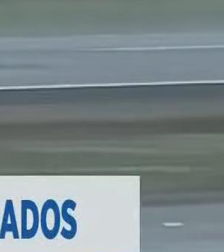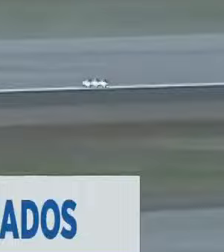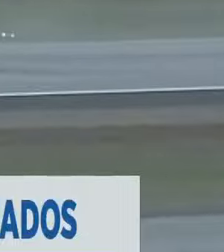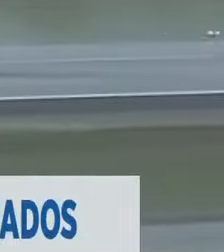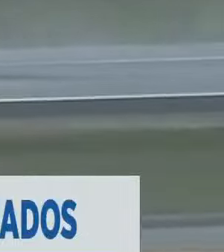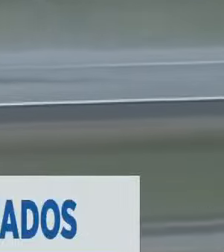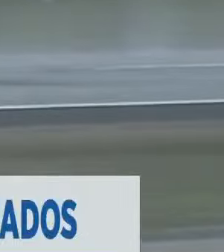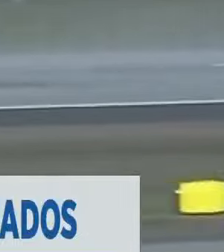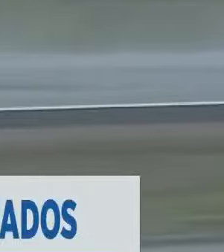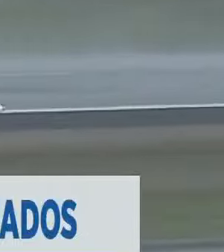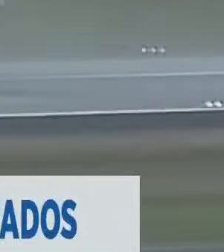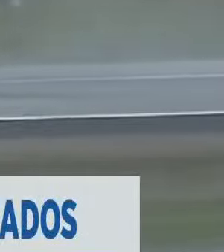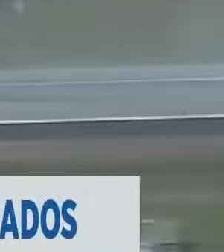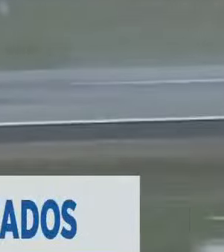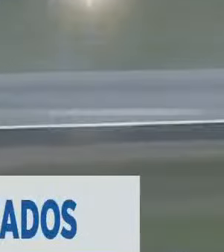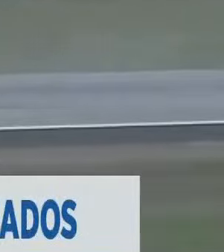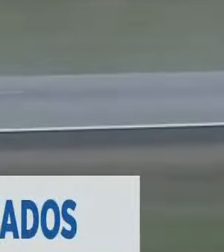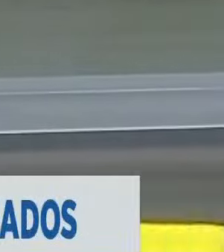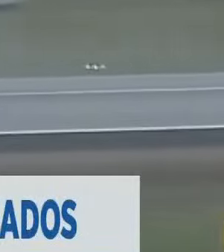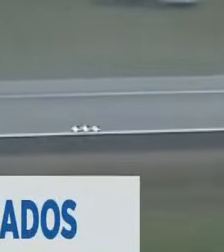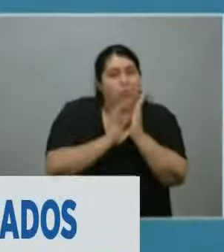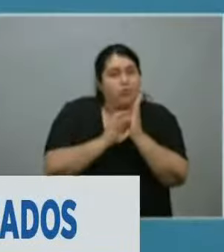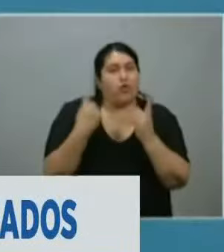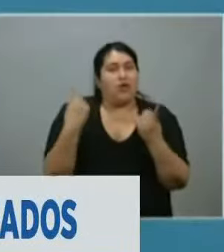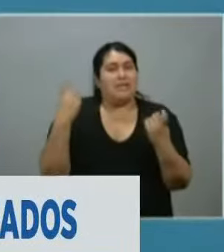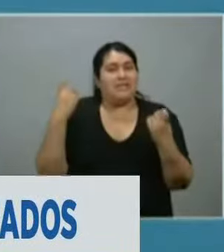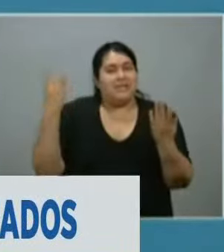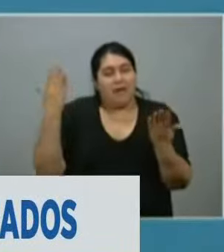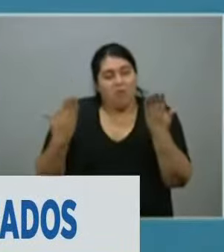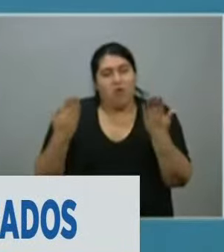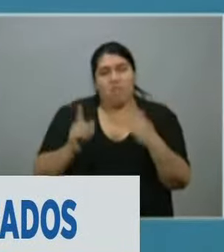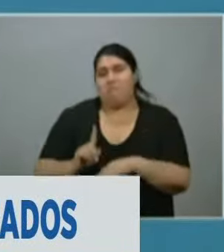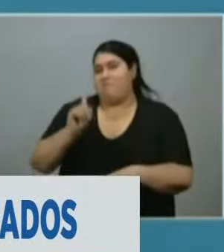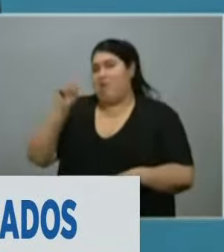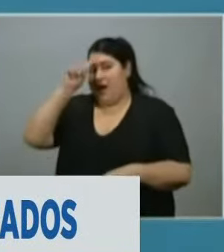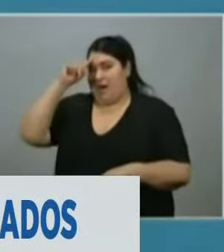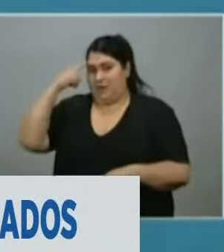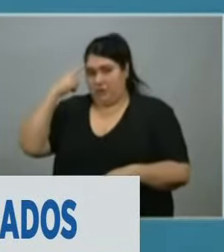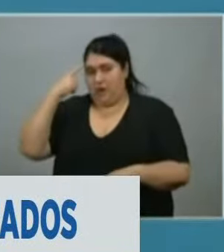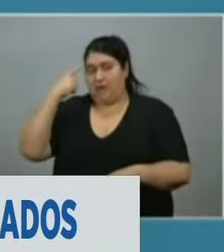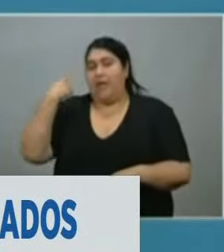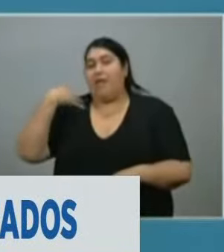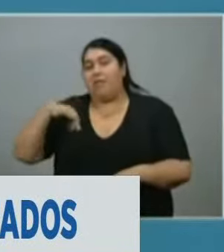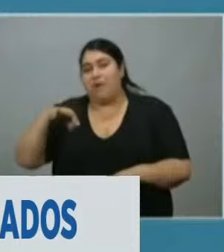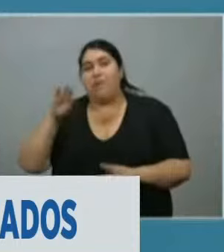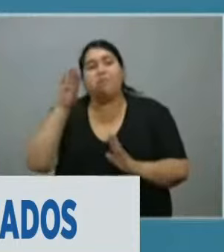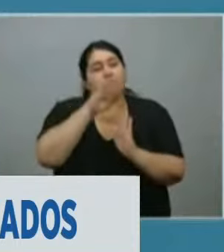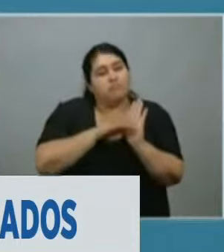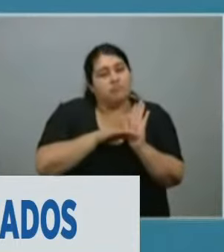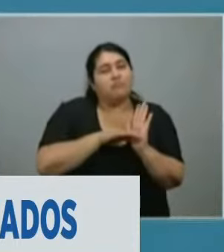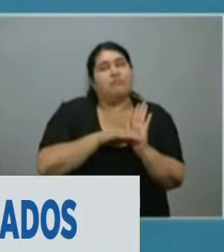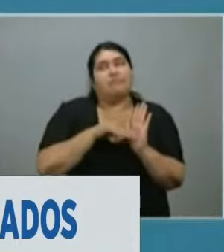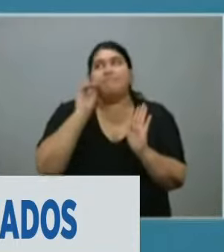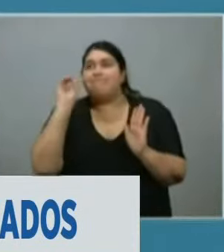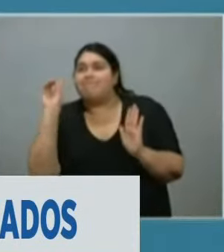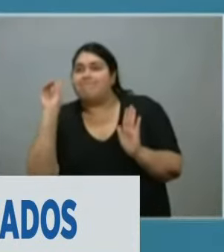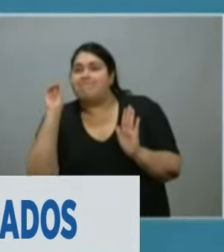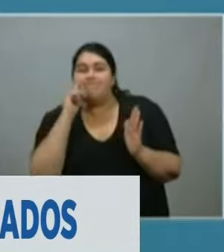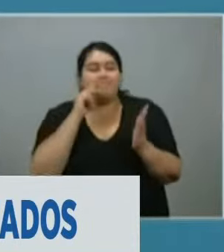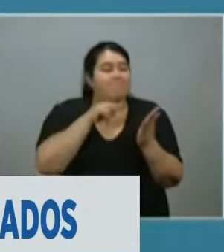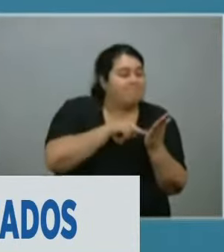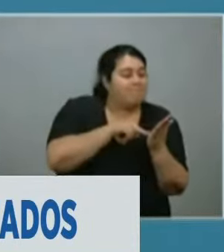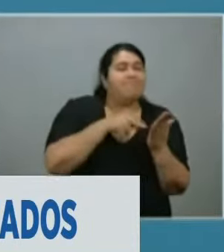sindicatos ahora la provincia de Buenos Aires tiene el dinero necesario para hacerse cargo de aerolíneas un dato hace menos